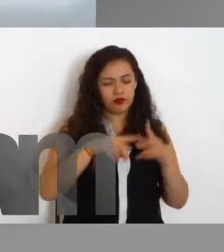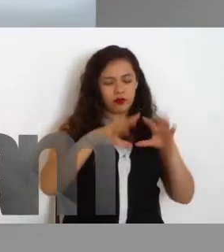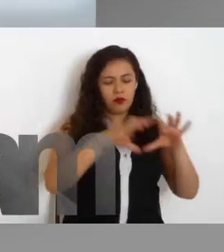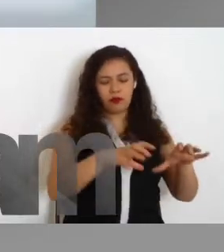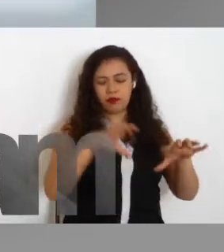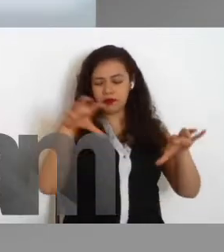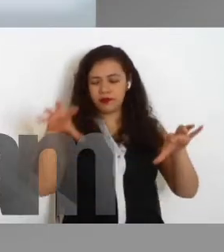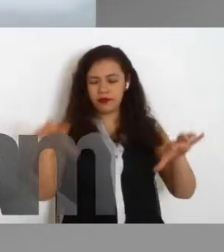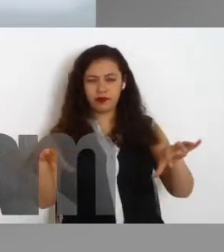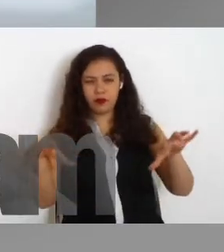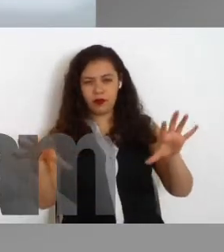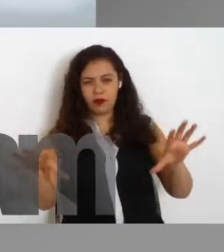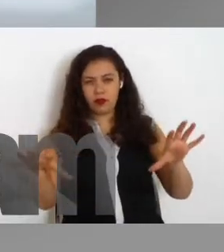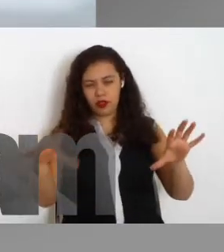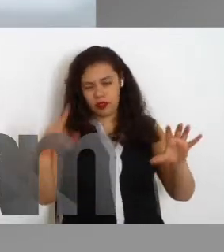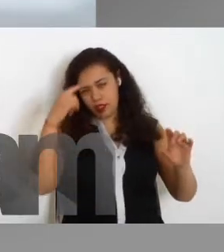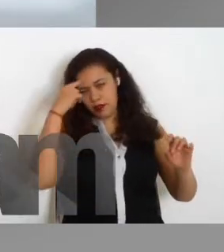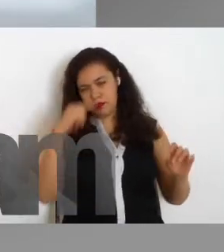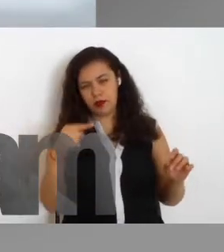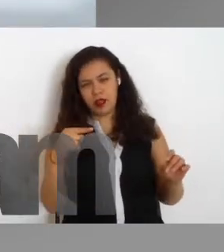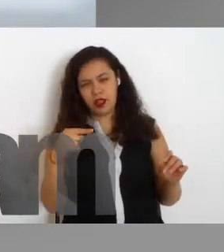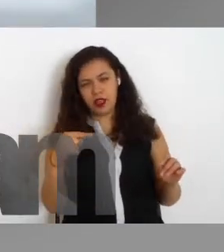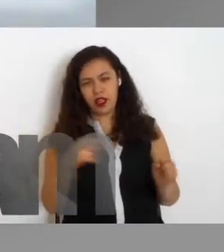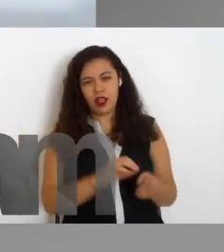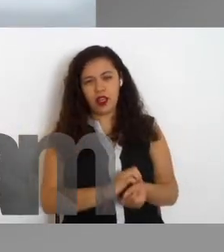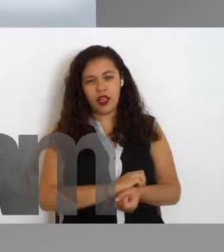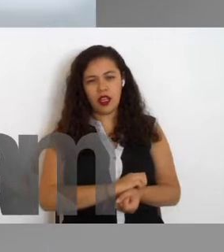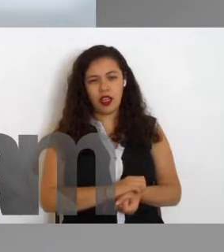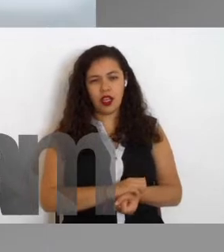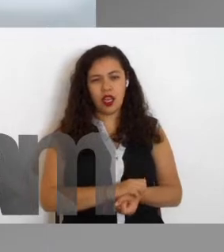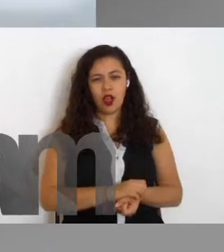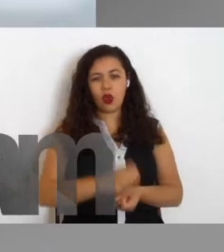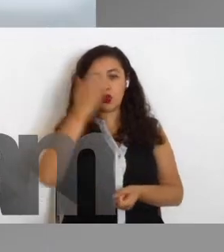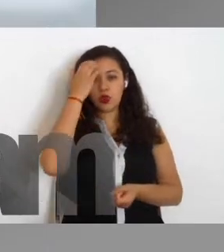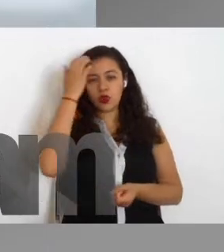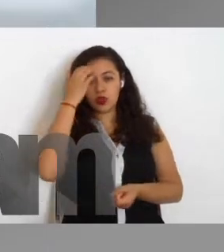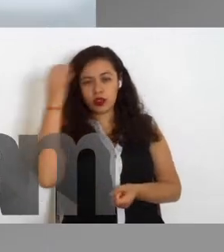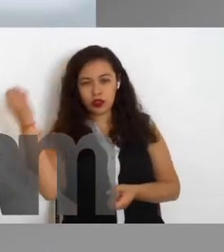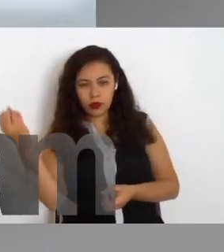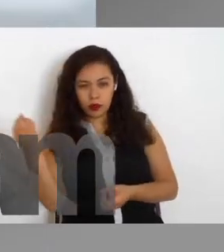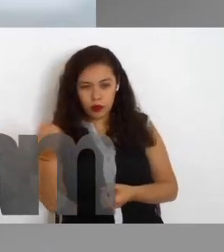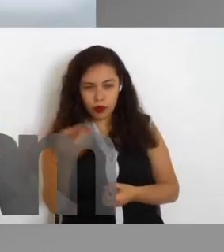idea del intercambio de saberes,